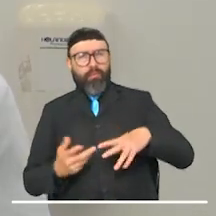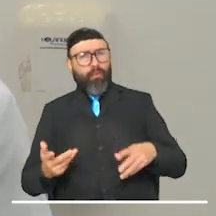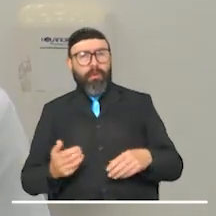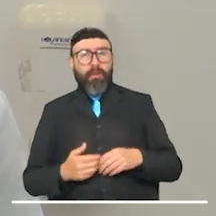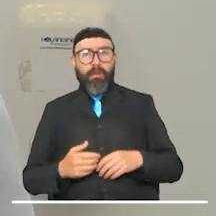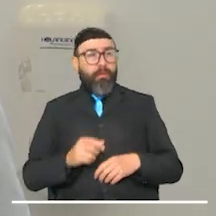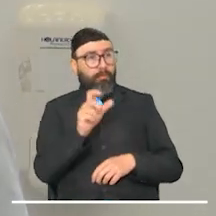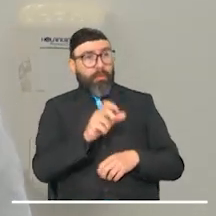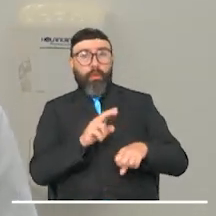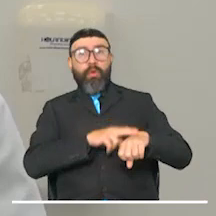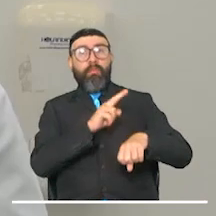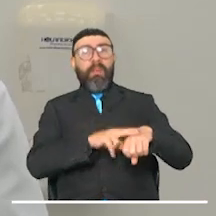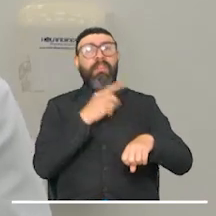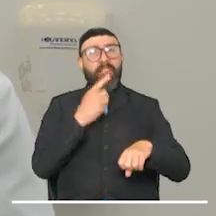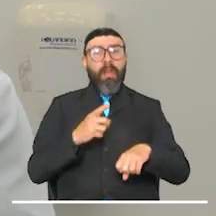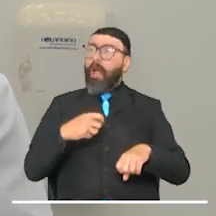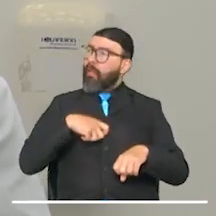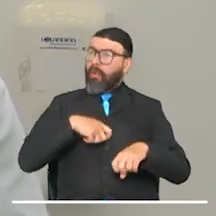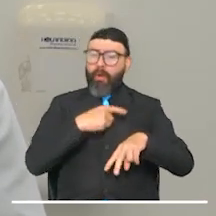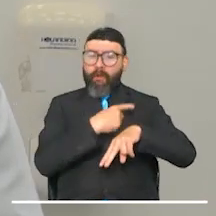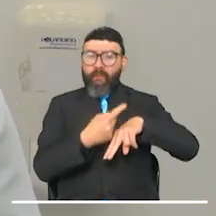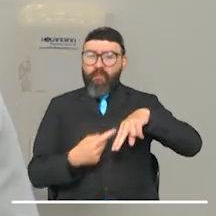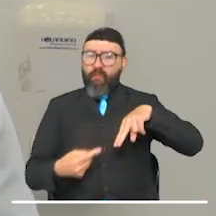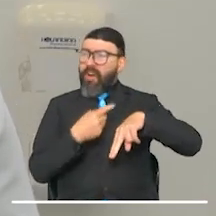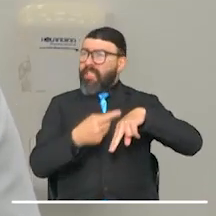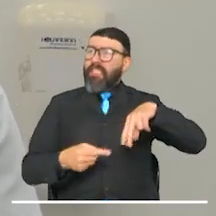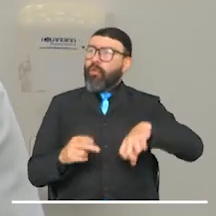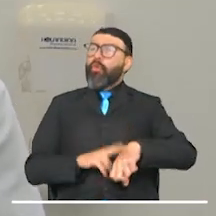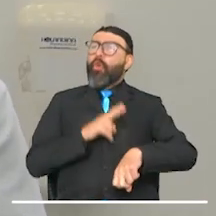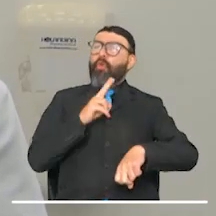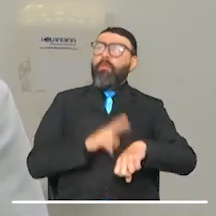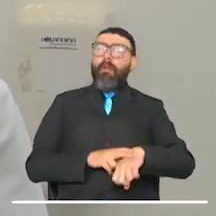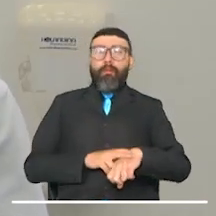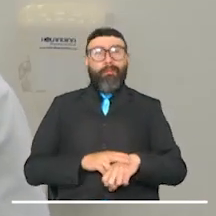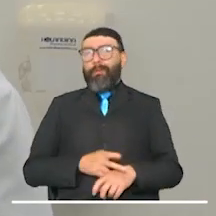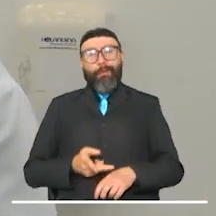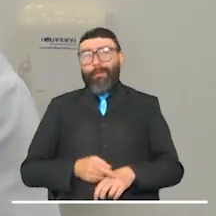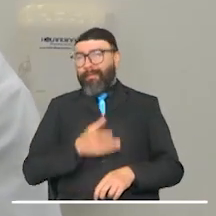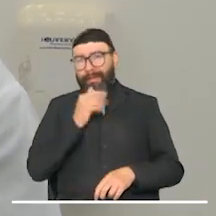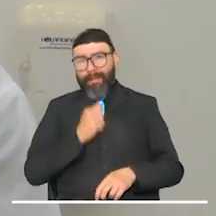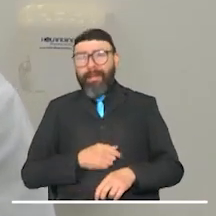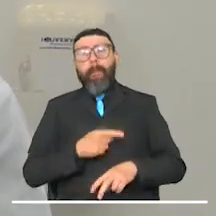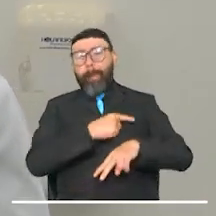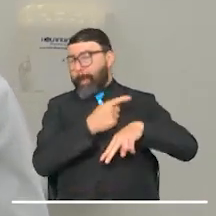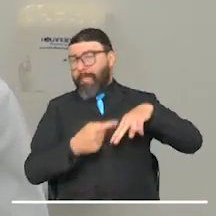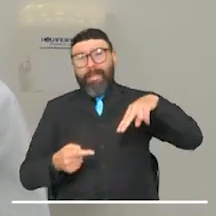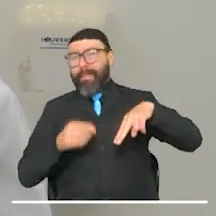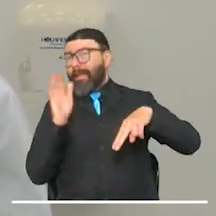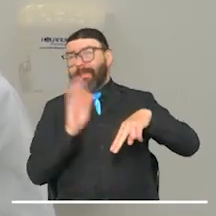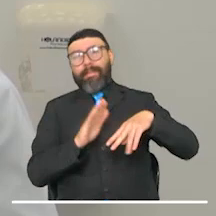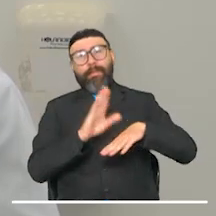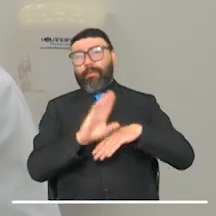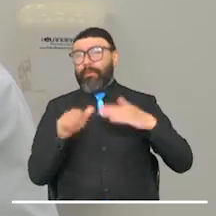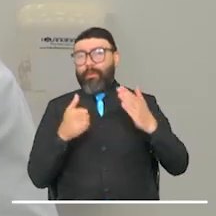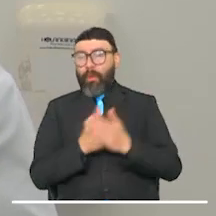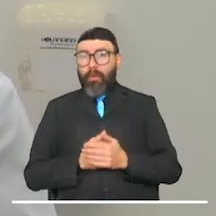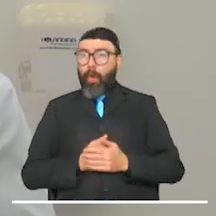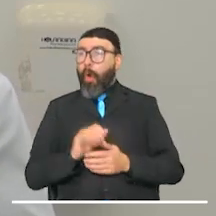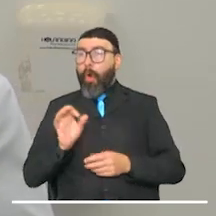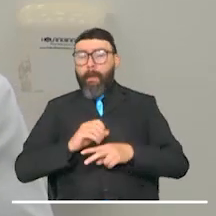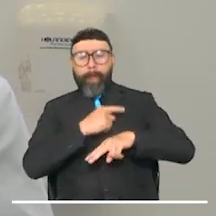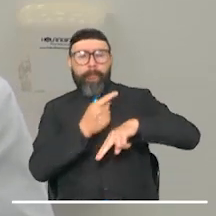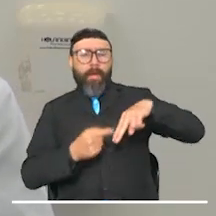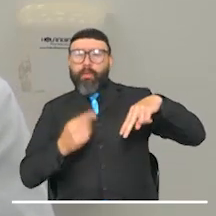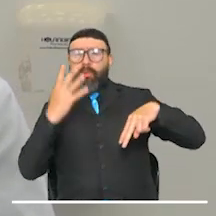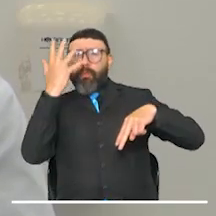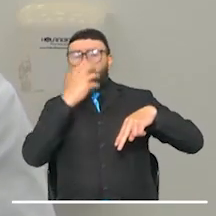diga no yo tengo las varices la normal sí no no existe varices normal no existe varices estética si no